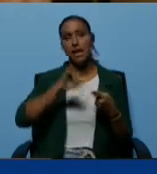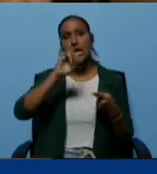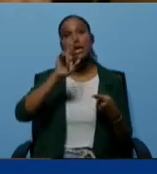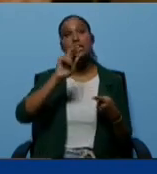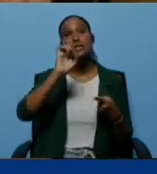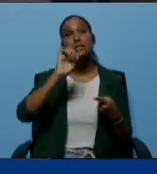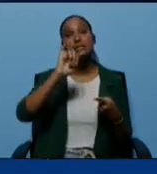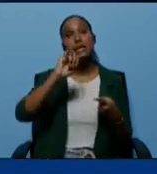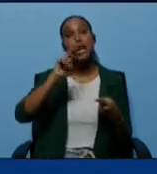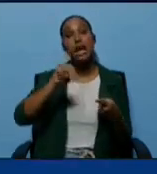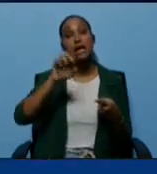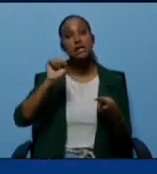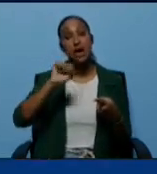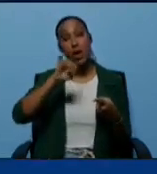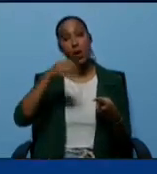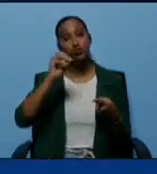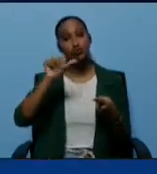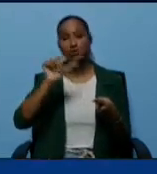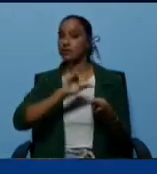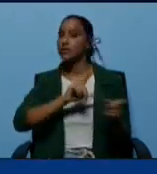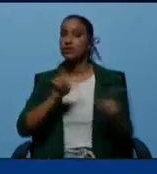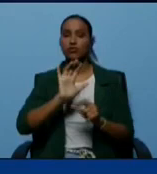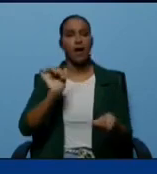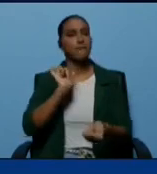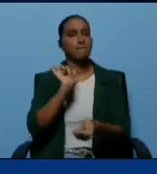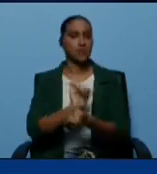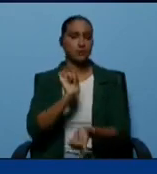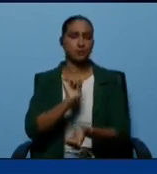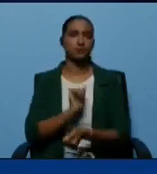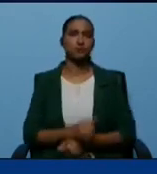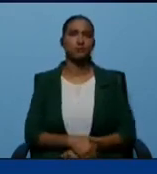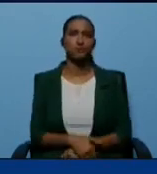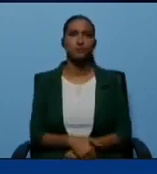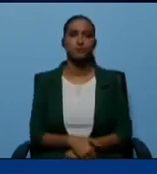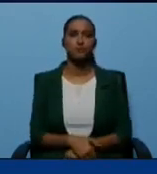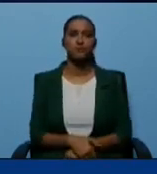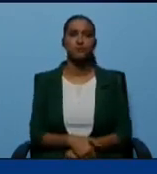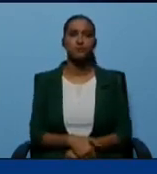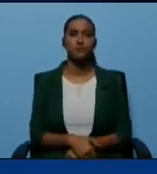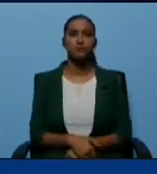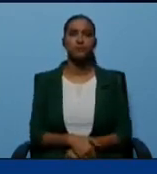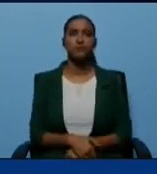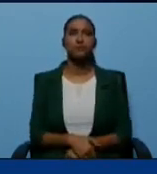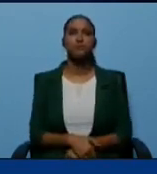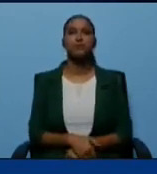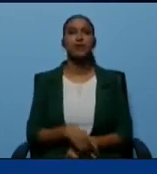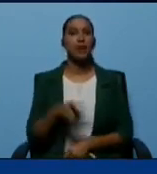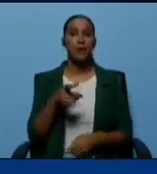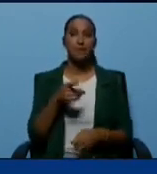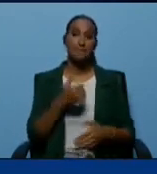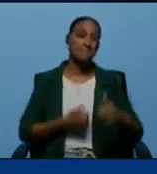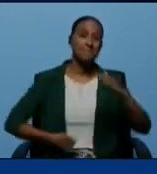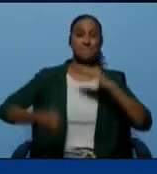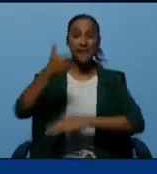Reiner José Márquez Velázquez ya se encuentra detenido. Y para él habrá el pronóstico de la máxima